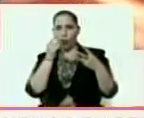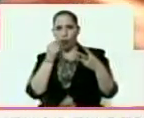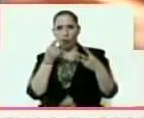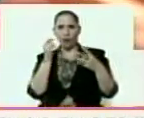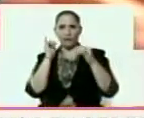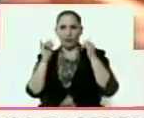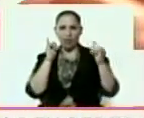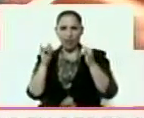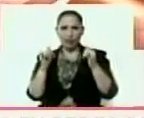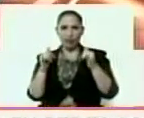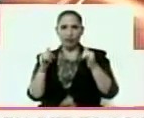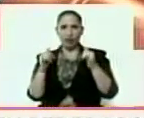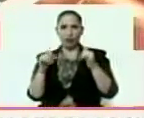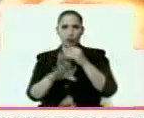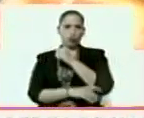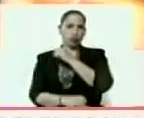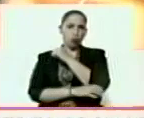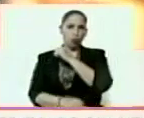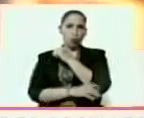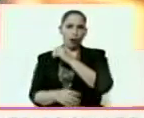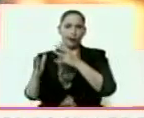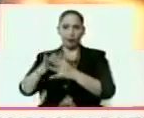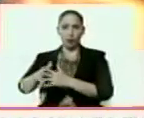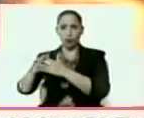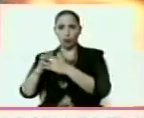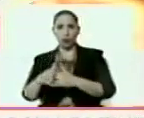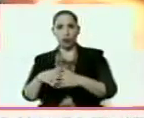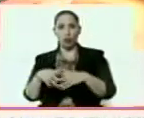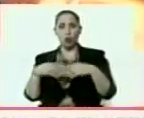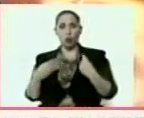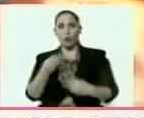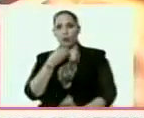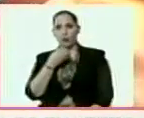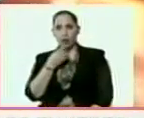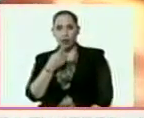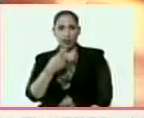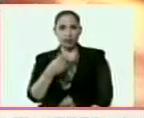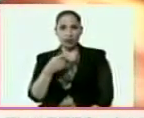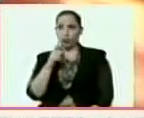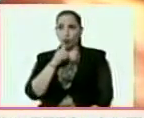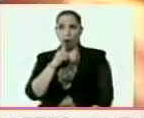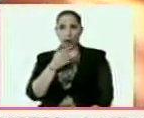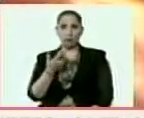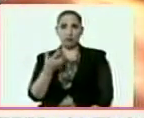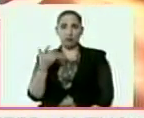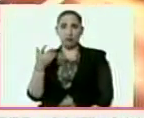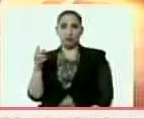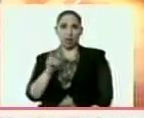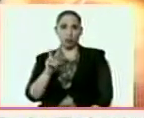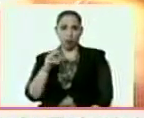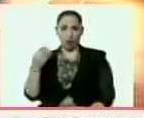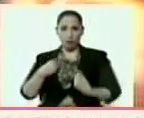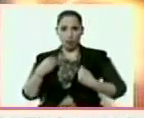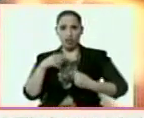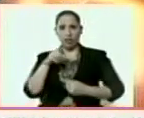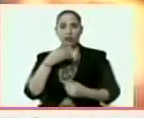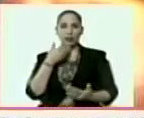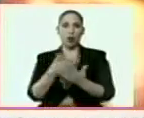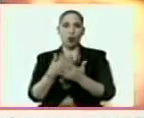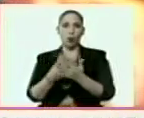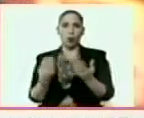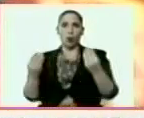a manos llenas en los Estados Unidos, porque como bien lo dices tú, no están en Venezuela. ese tratado